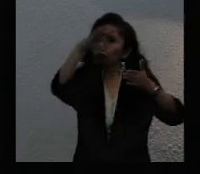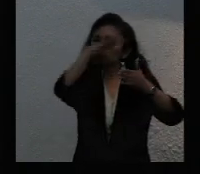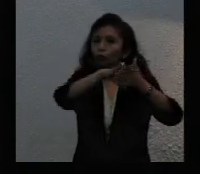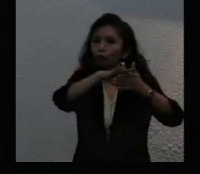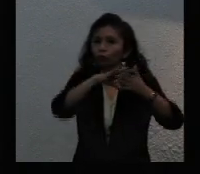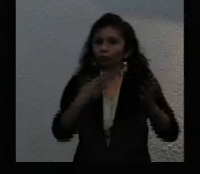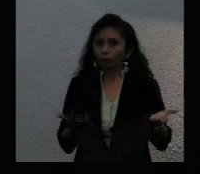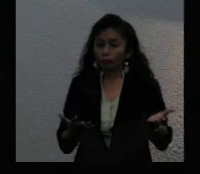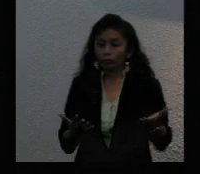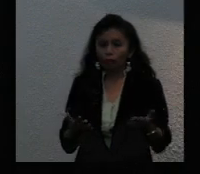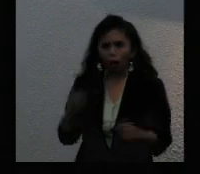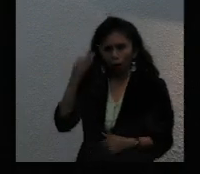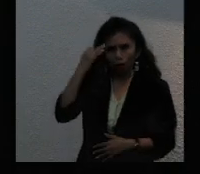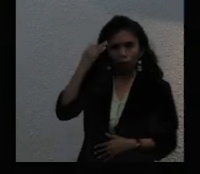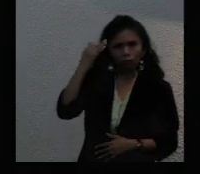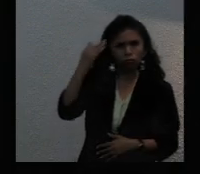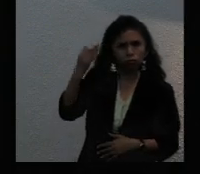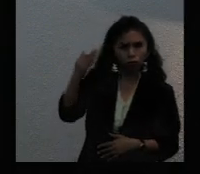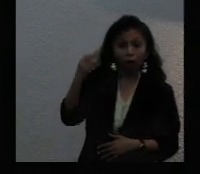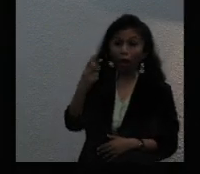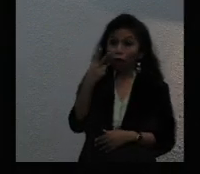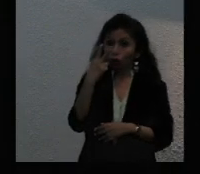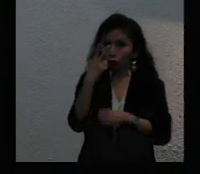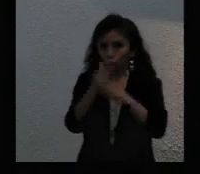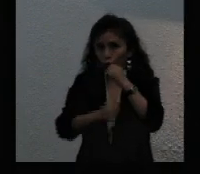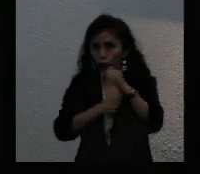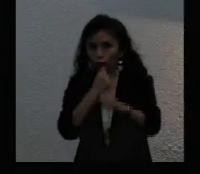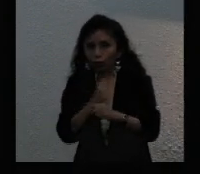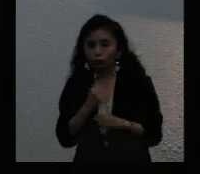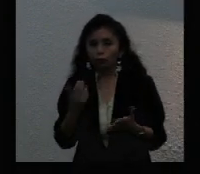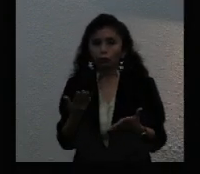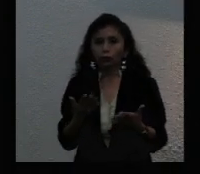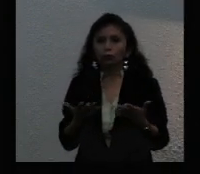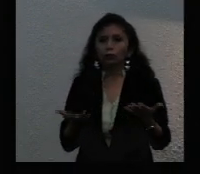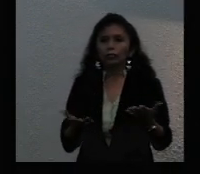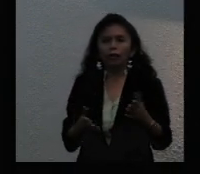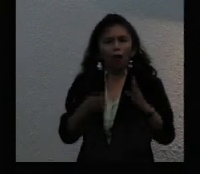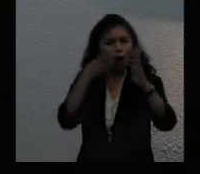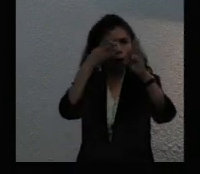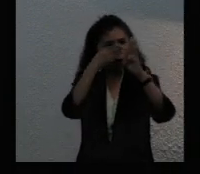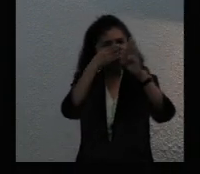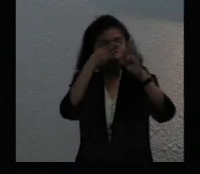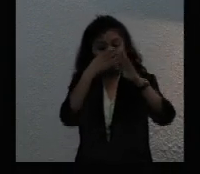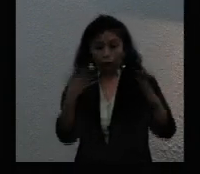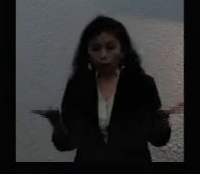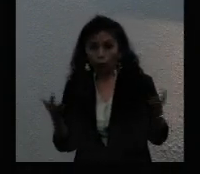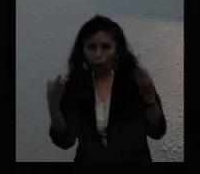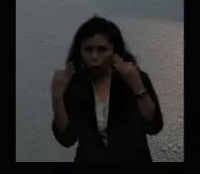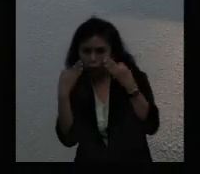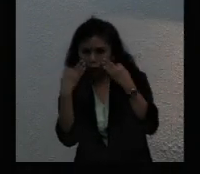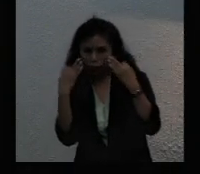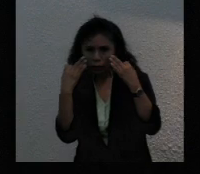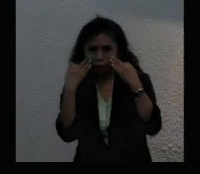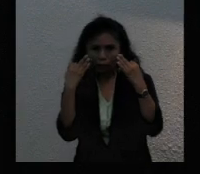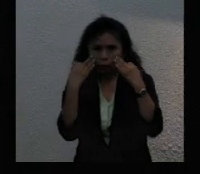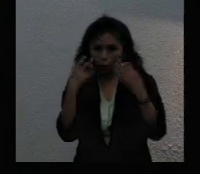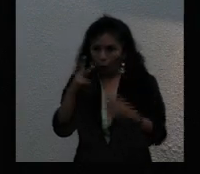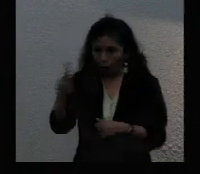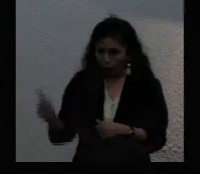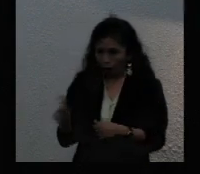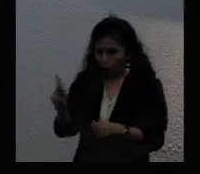irrefutable. Y a lo largo de estos 2 años, teniendo como principal testigo al mismo